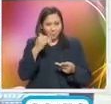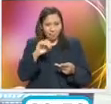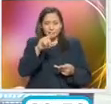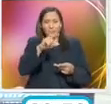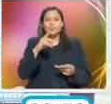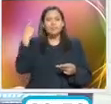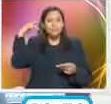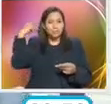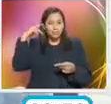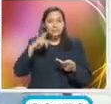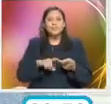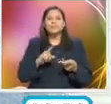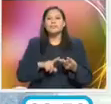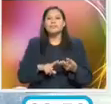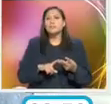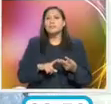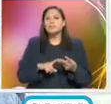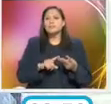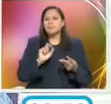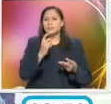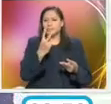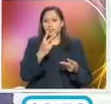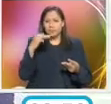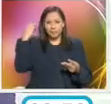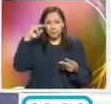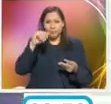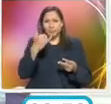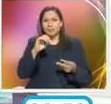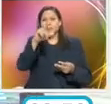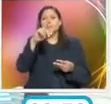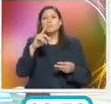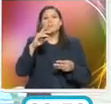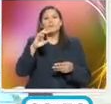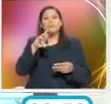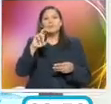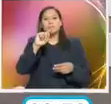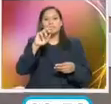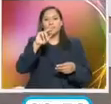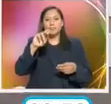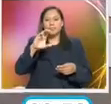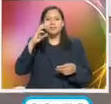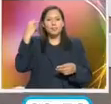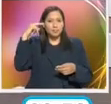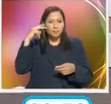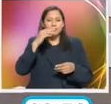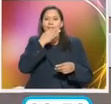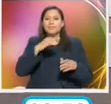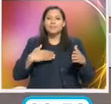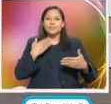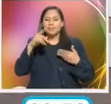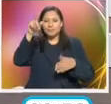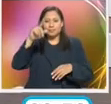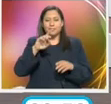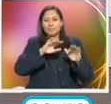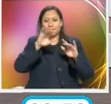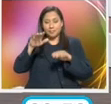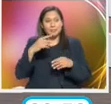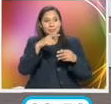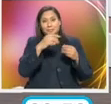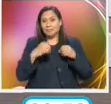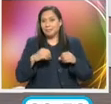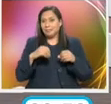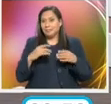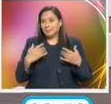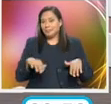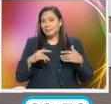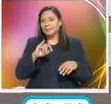Exces de Puebla. Ok. Y el 22 en Coatepec, Veracruz. Vamos a andar por allá en el festival. Vas a del estar muy café. movido.